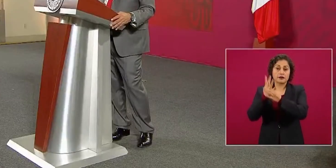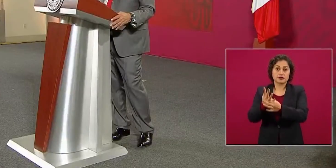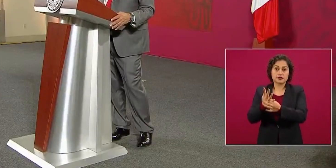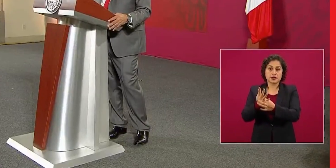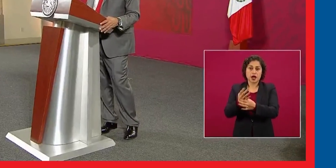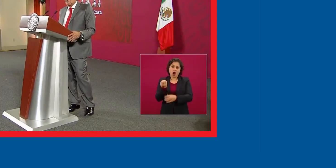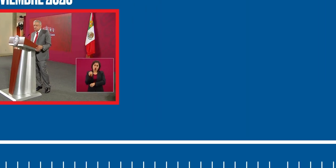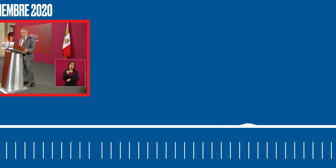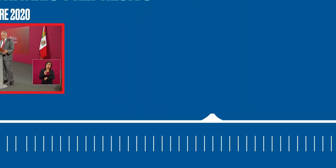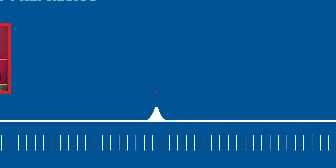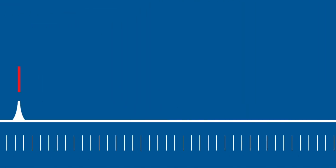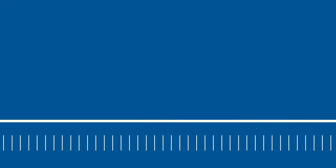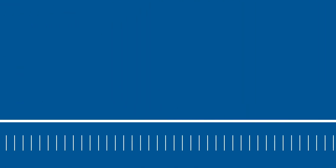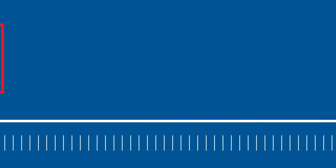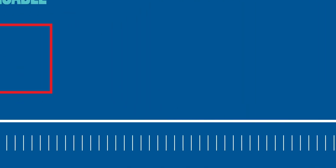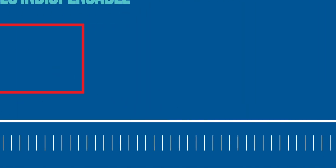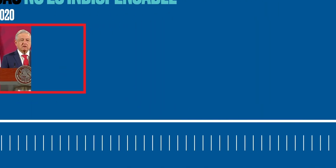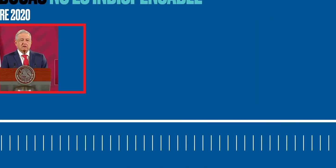el derecho.